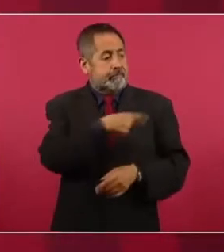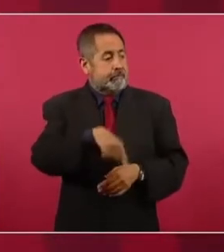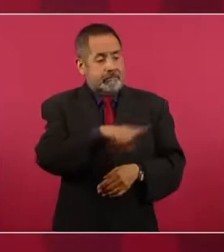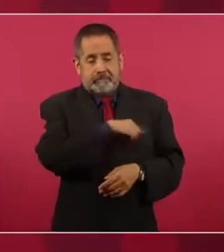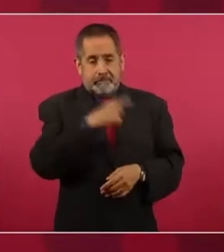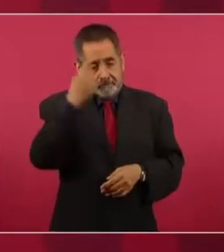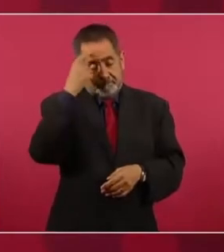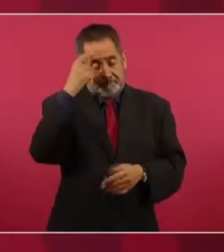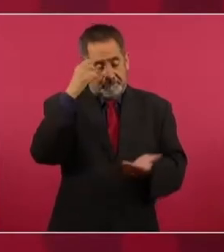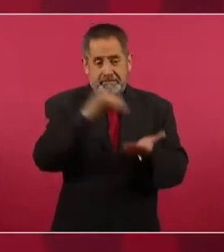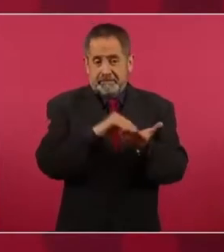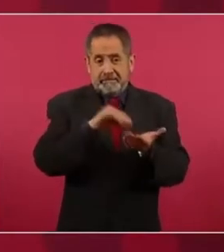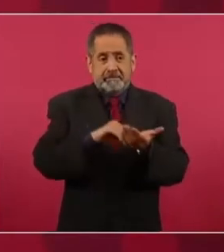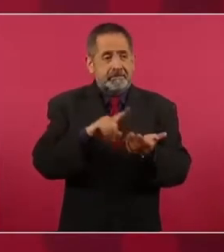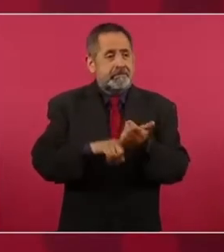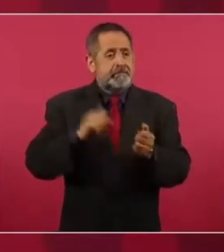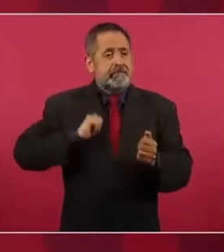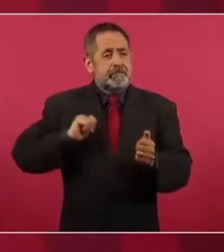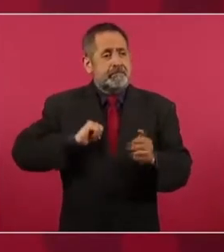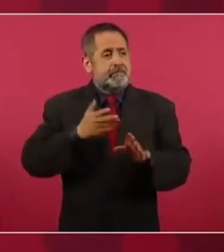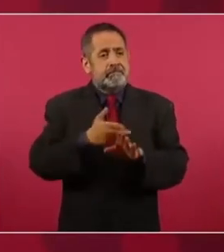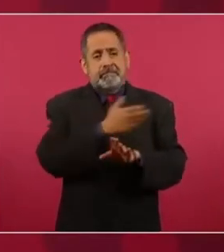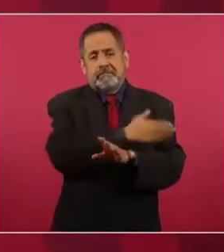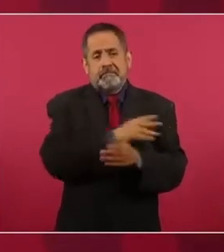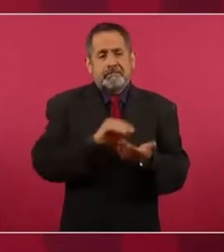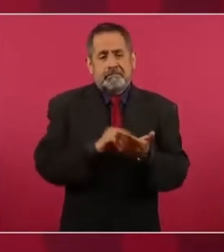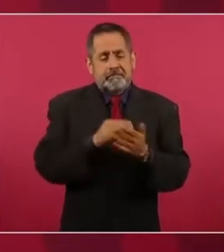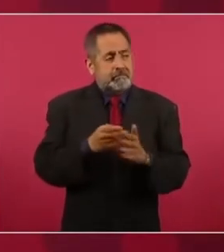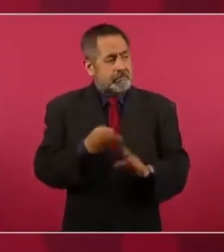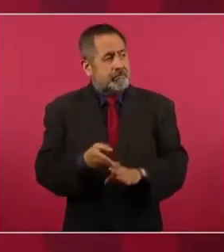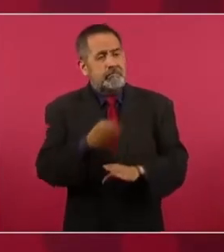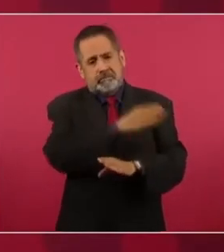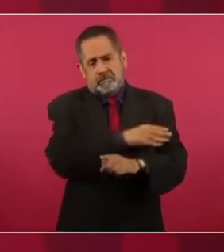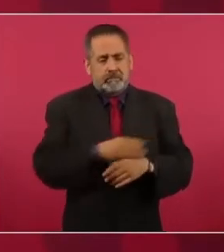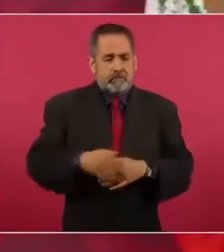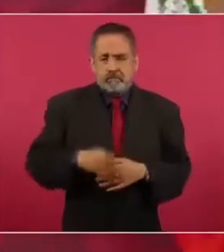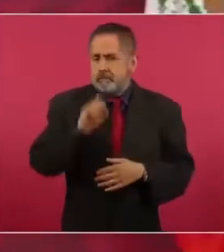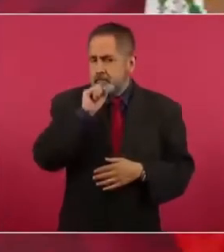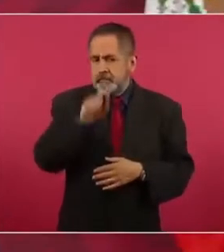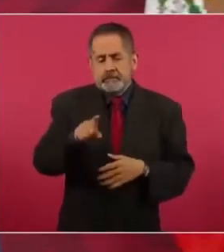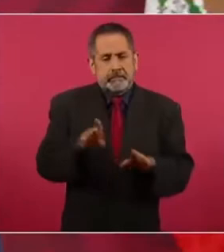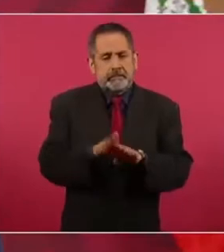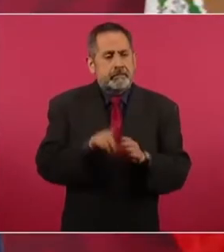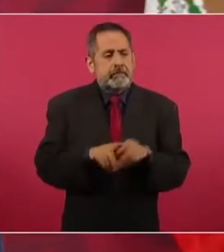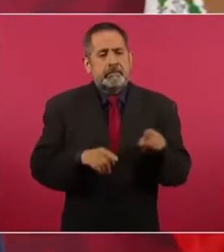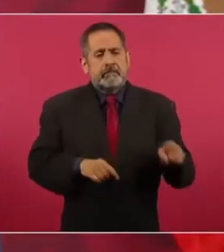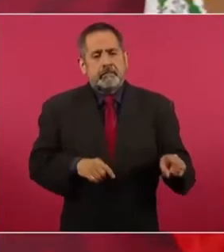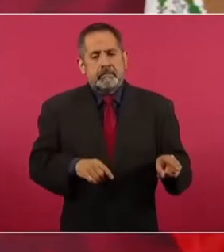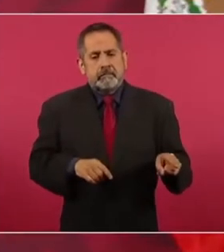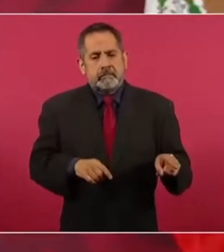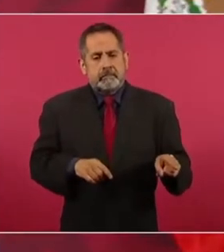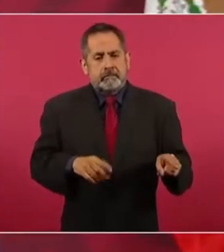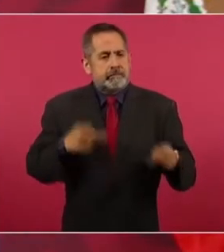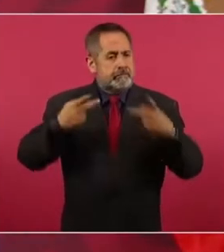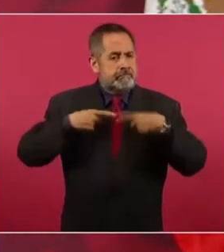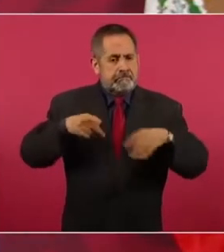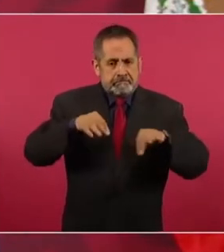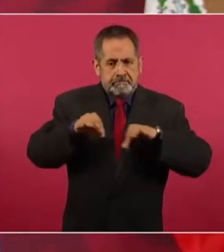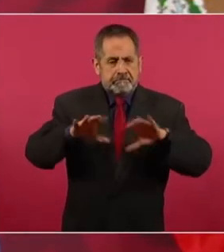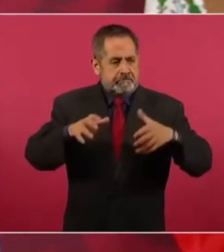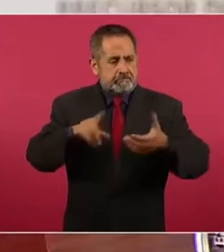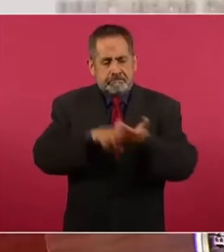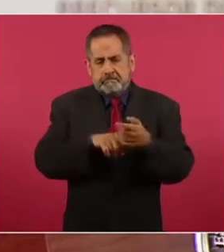pensamiento conservador que viene de tiempo atrás. Lo mismo en el caso de los trabajadores.